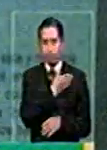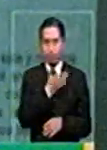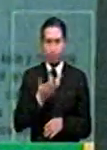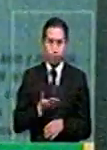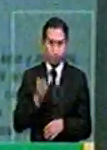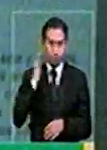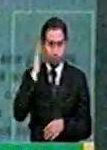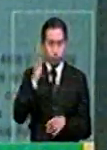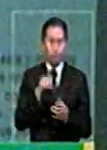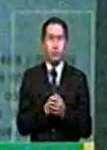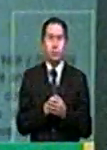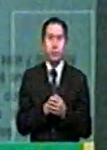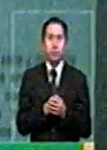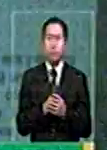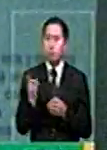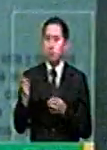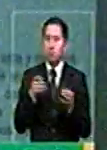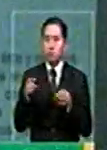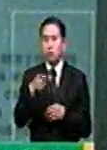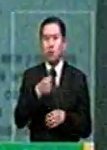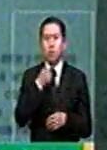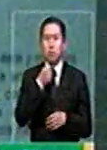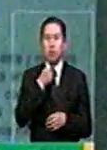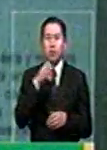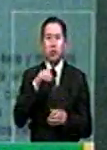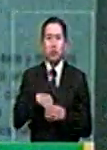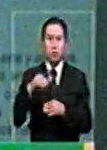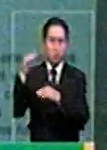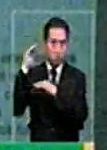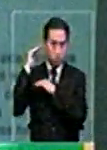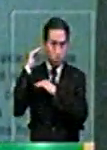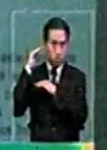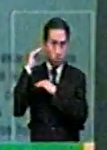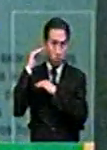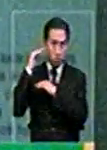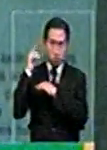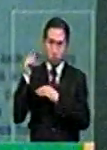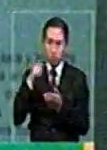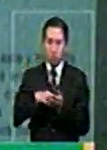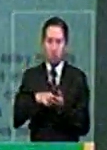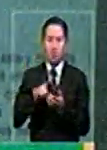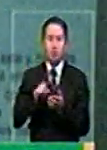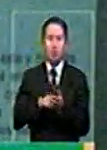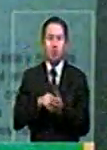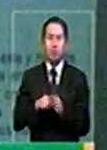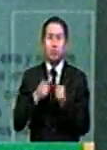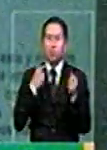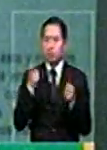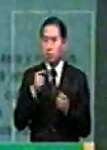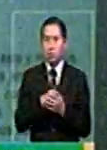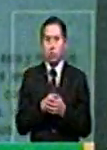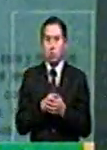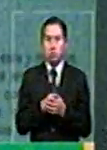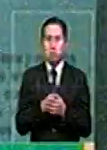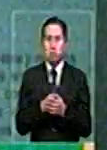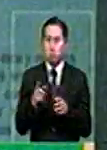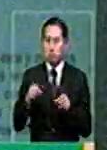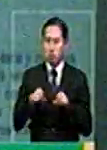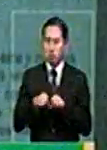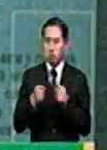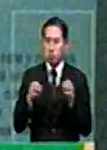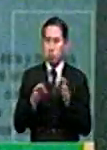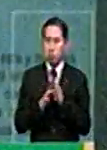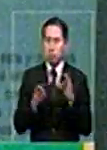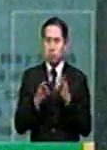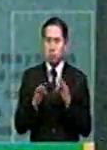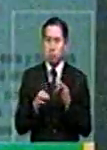señala: en un encuentro con la prensa en Santa Cruz, esto dice El Deber, negó que existían fisuras y dijo